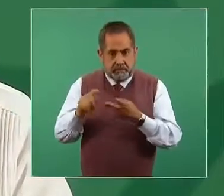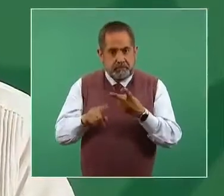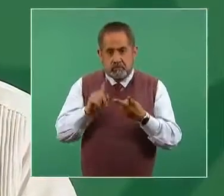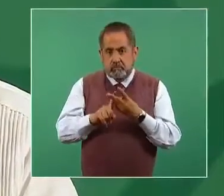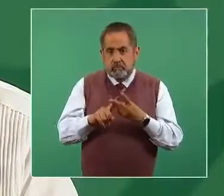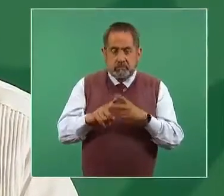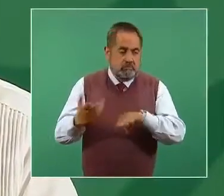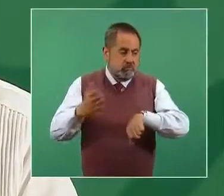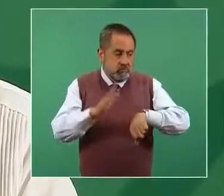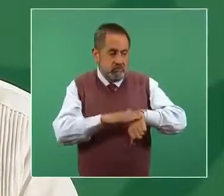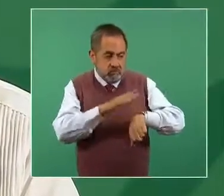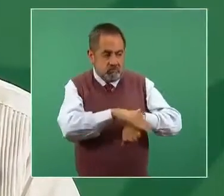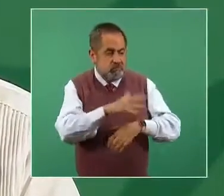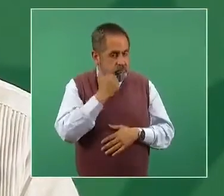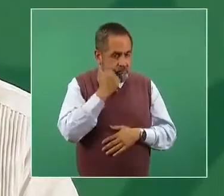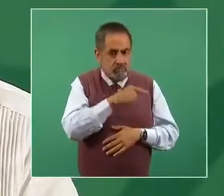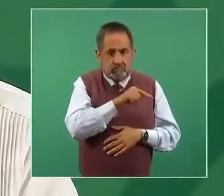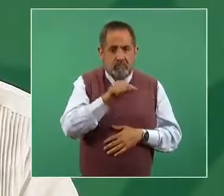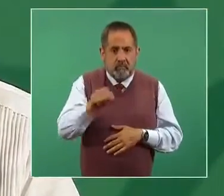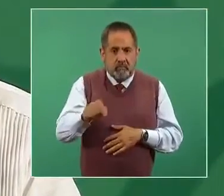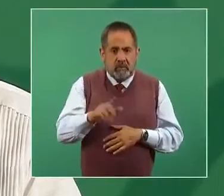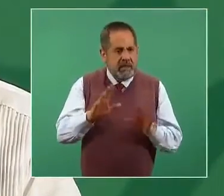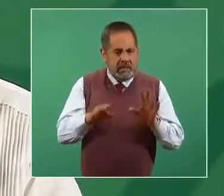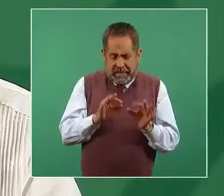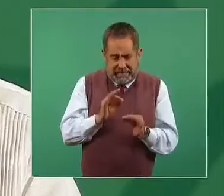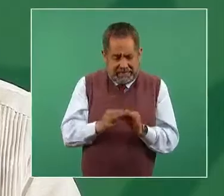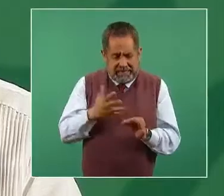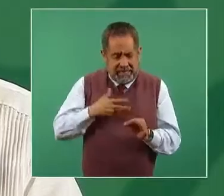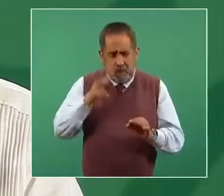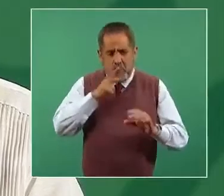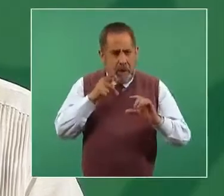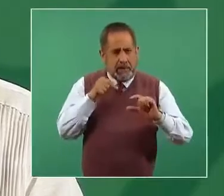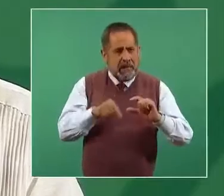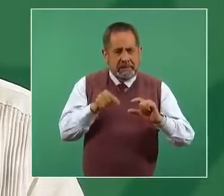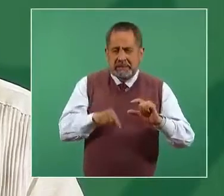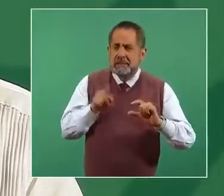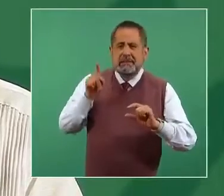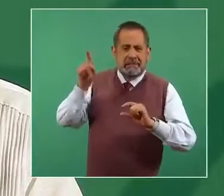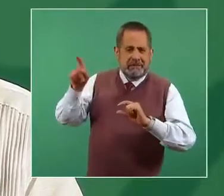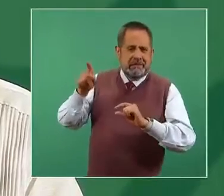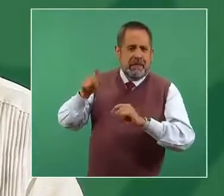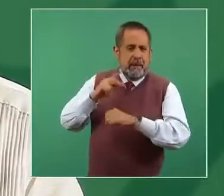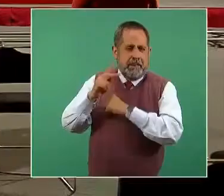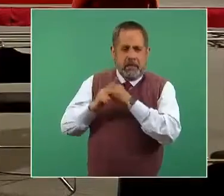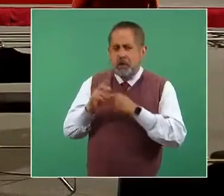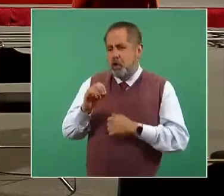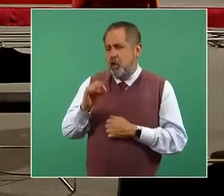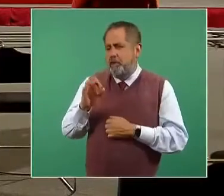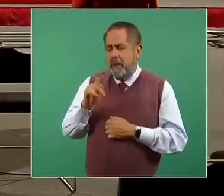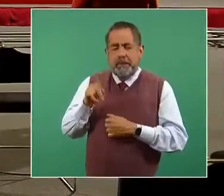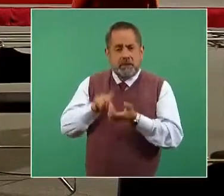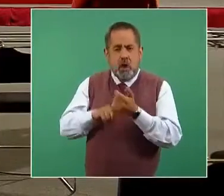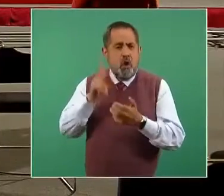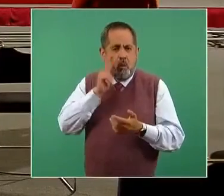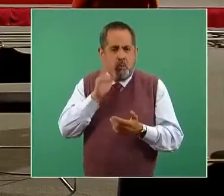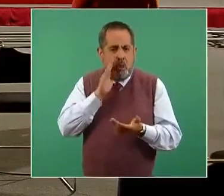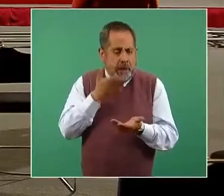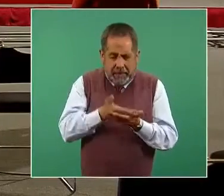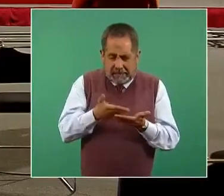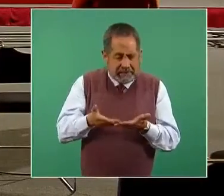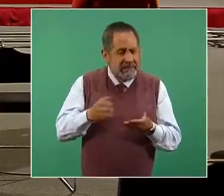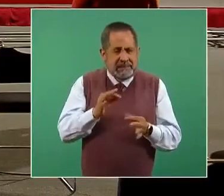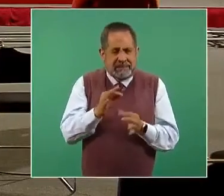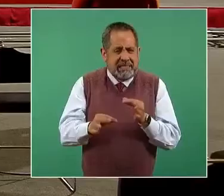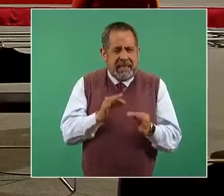una exigencia sobre algo que está probado por la Agencia de Regulación Sanitaria del país con pruebas formales de